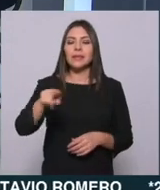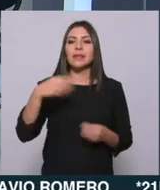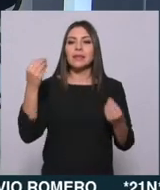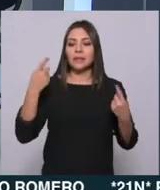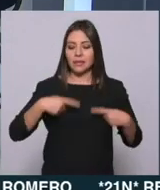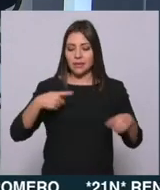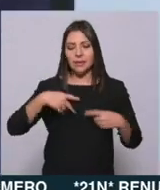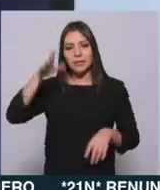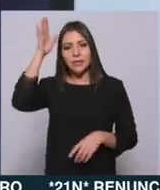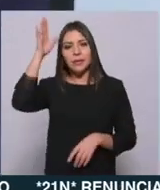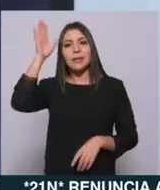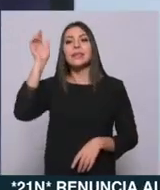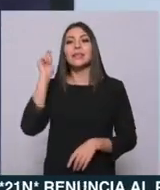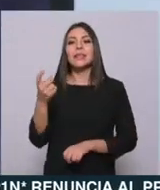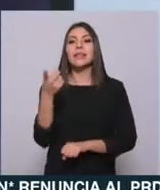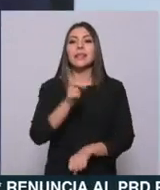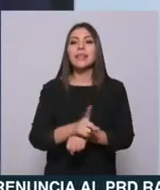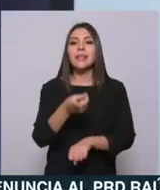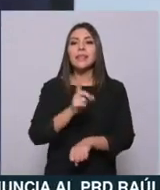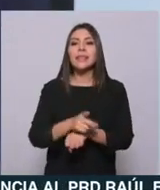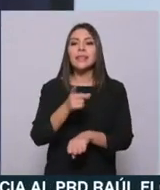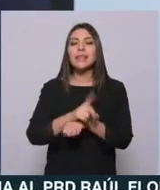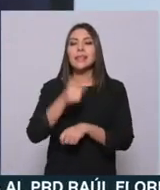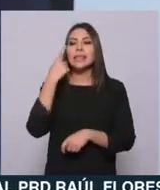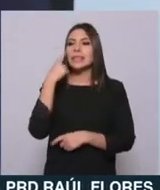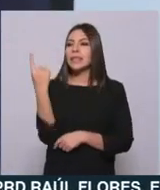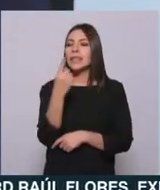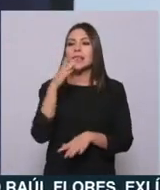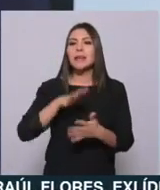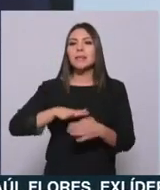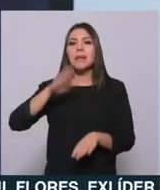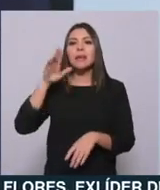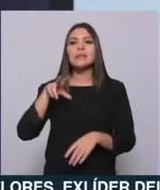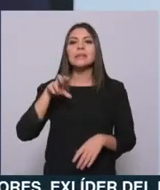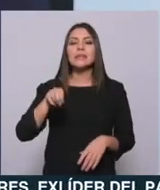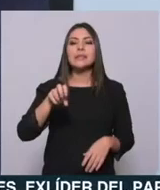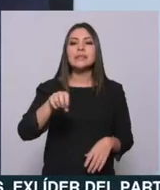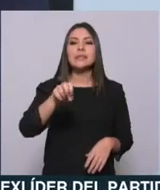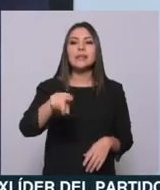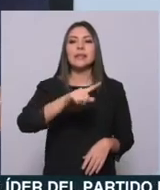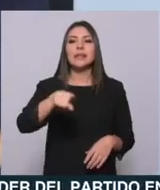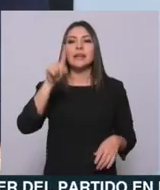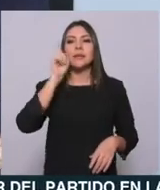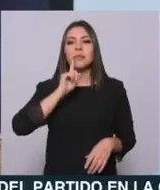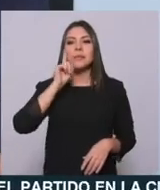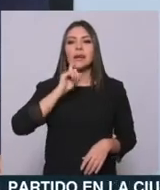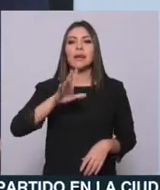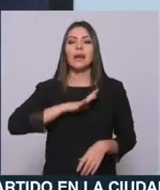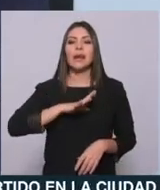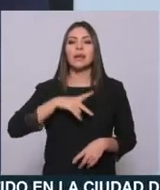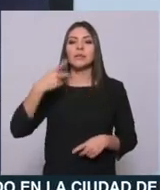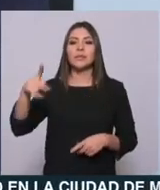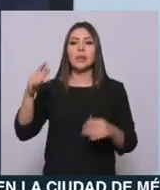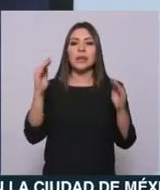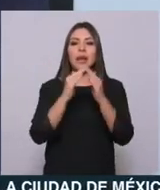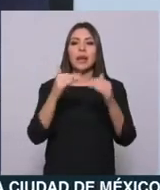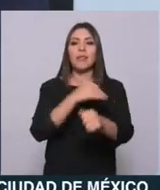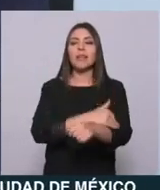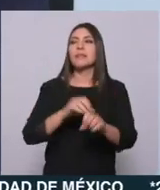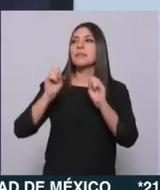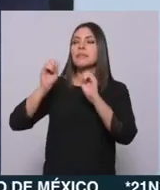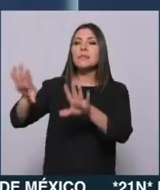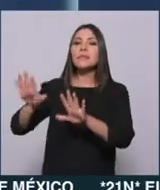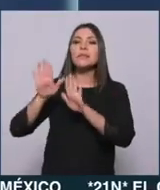como bomberos. No, cada día se vuelve más común que estas mujeres desempeñen esta labor, que dejan a la familia en casa para rescatar a otras